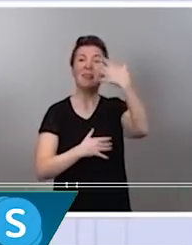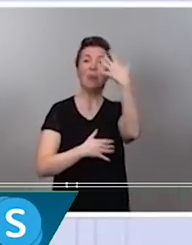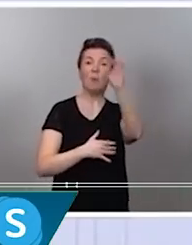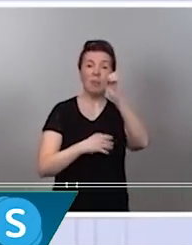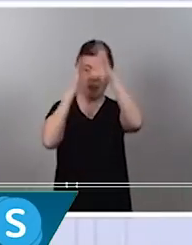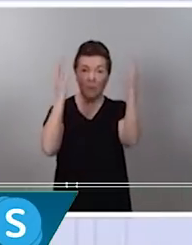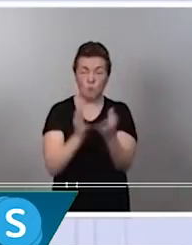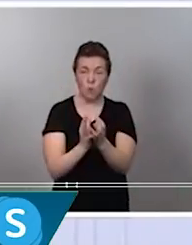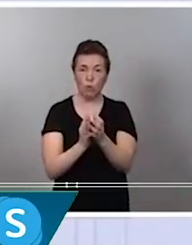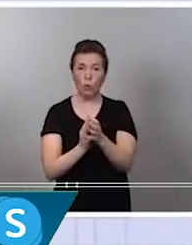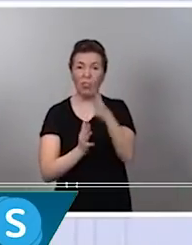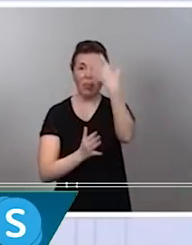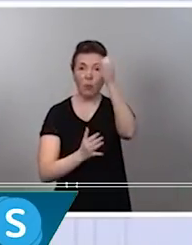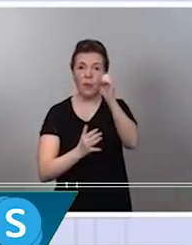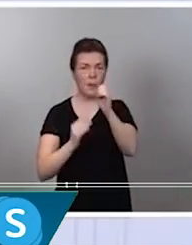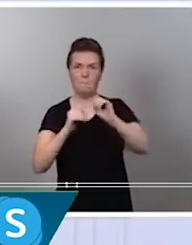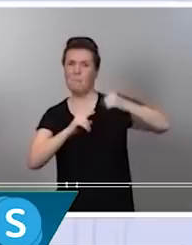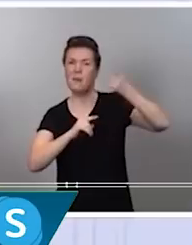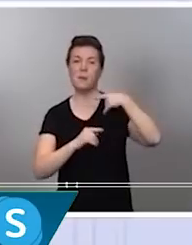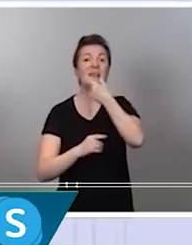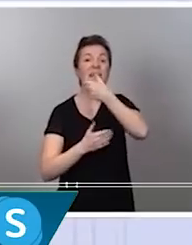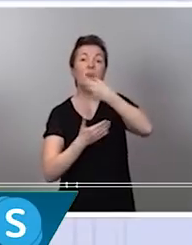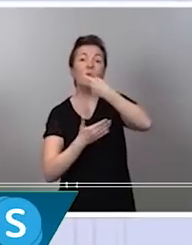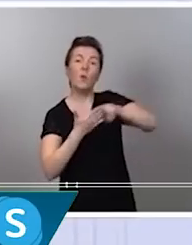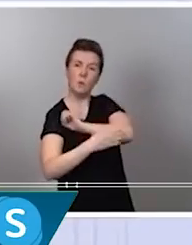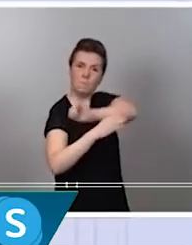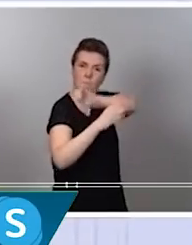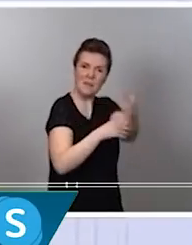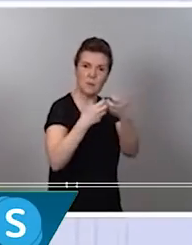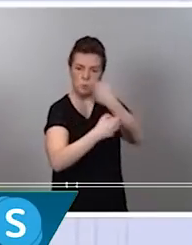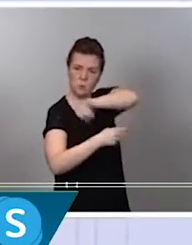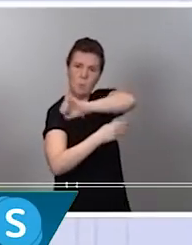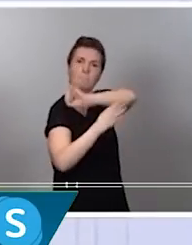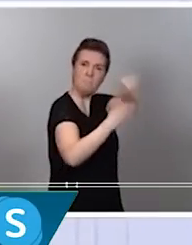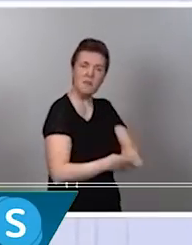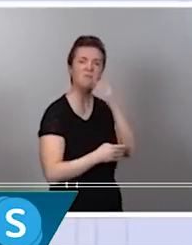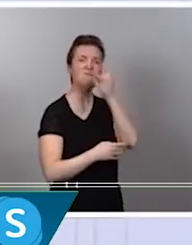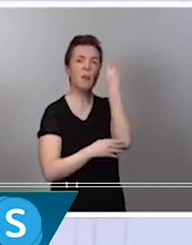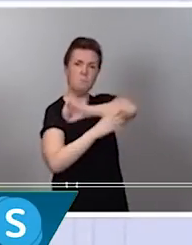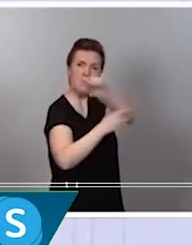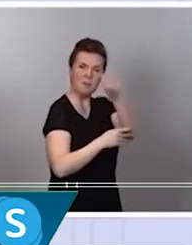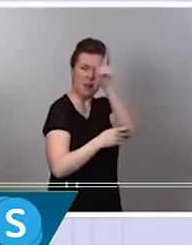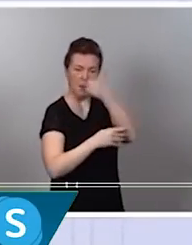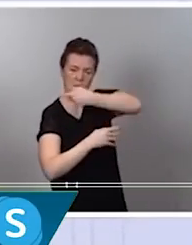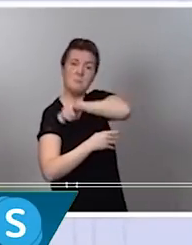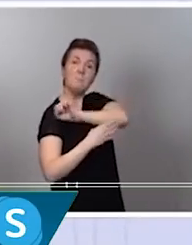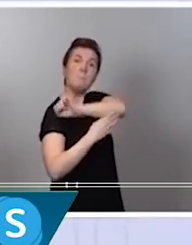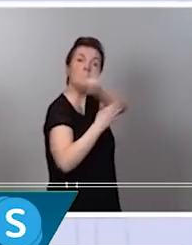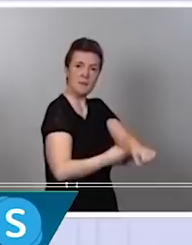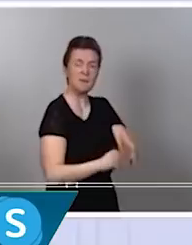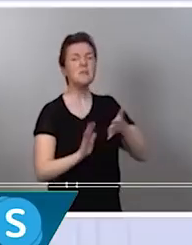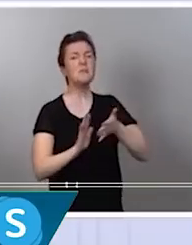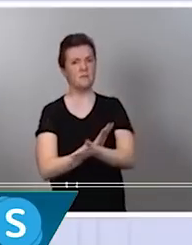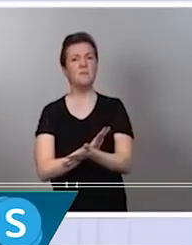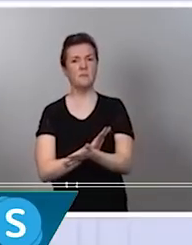nubes y más que lo va a estar y donde antes pues los mayores paganos de esa voluntad subida del